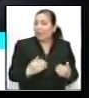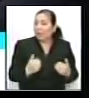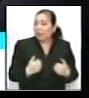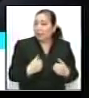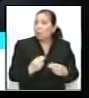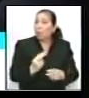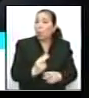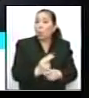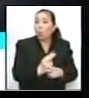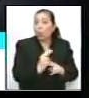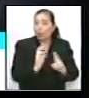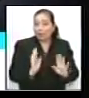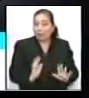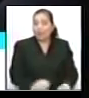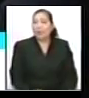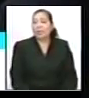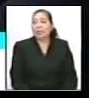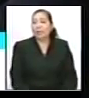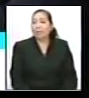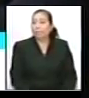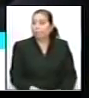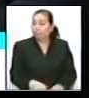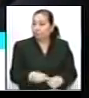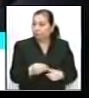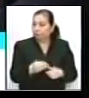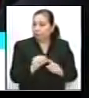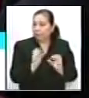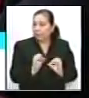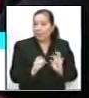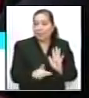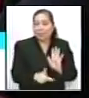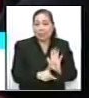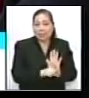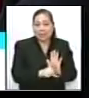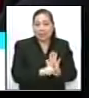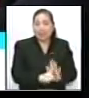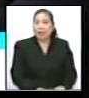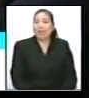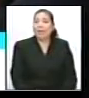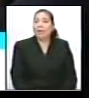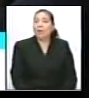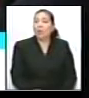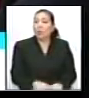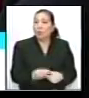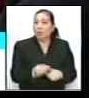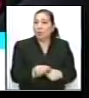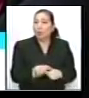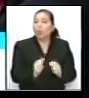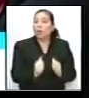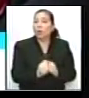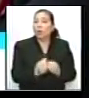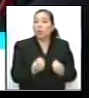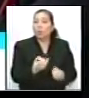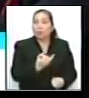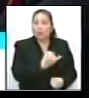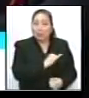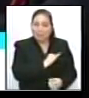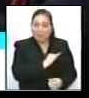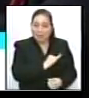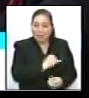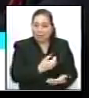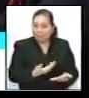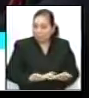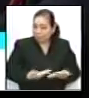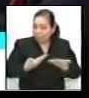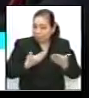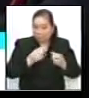que cuidar con principios legales y sobre todo con principios constitucionales, que es la Carta